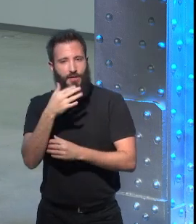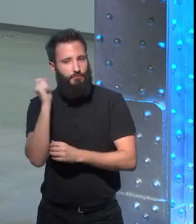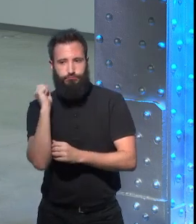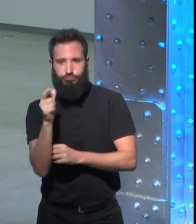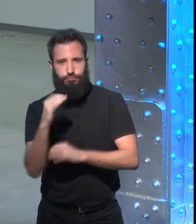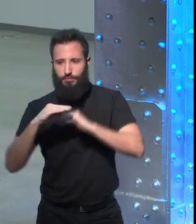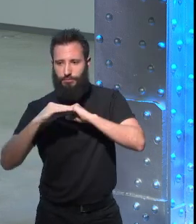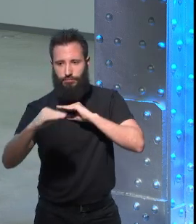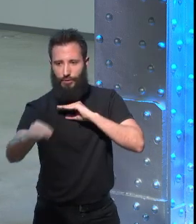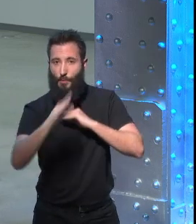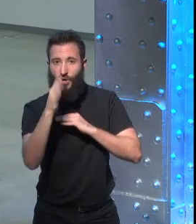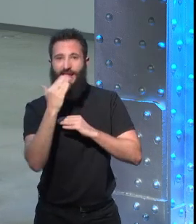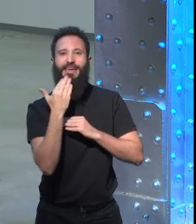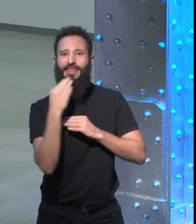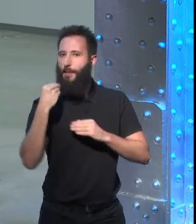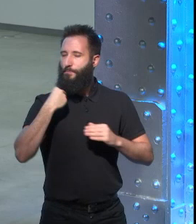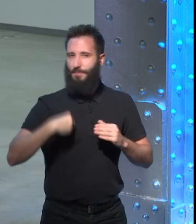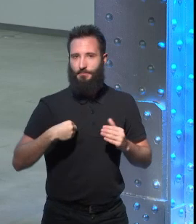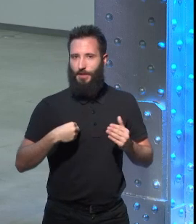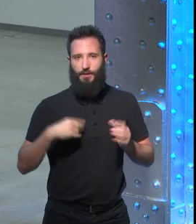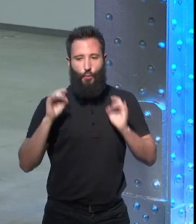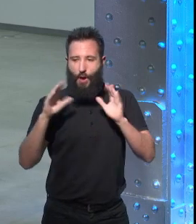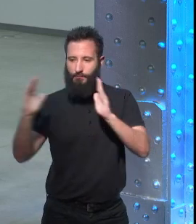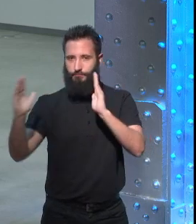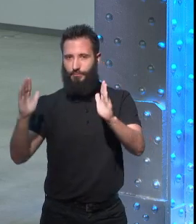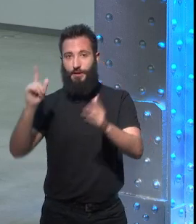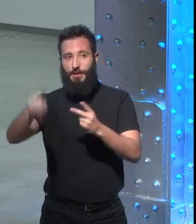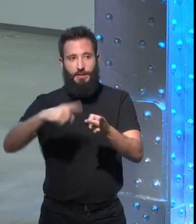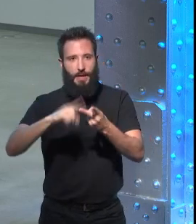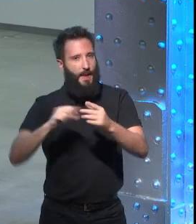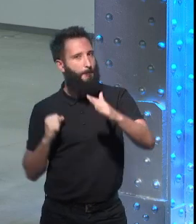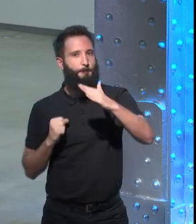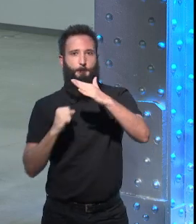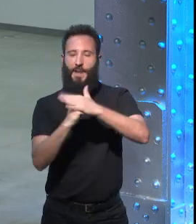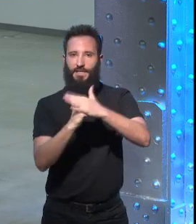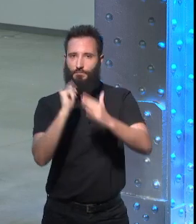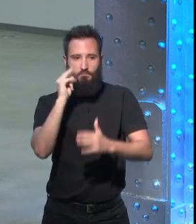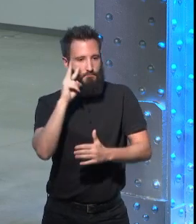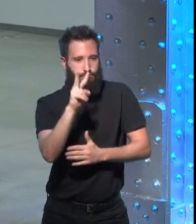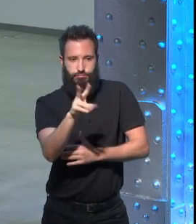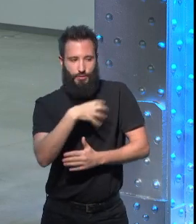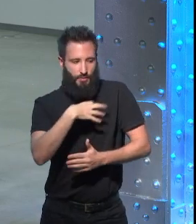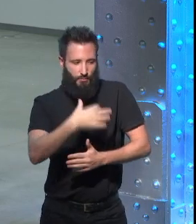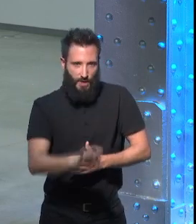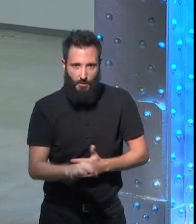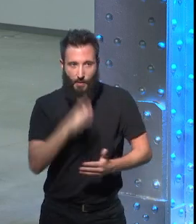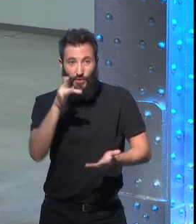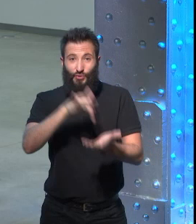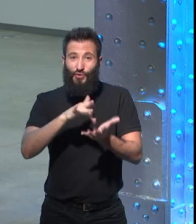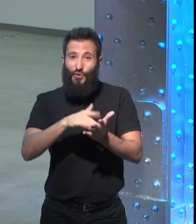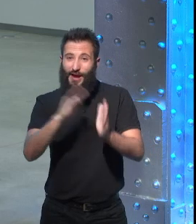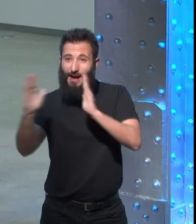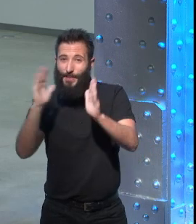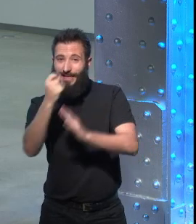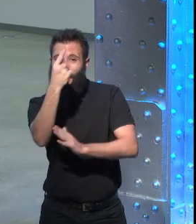ese tramo de edades. Y además es el pico. Lo podemos ver sobre todo en la parte de los millennials,